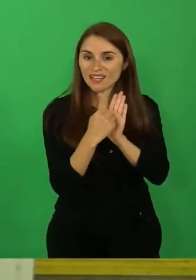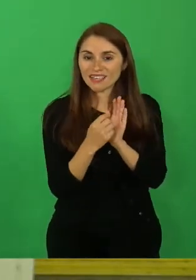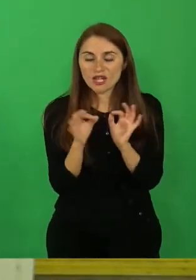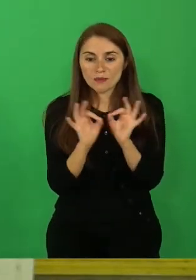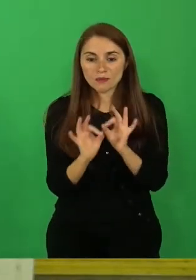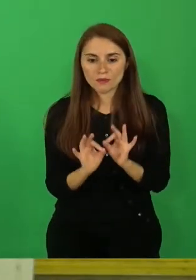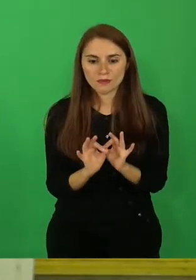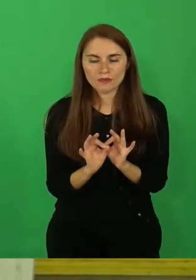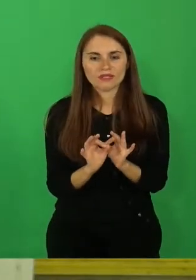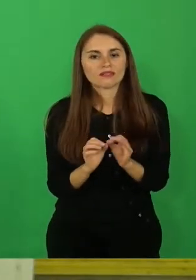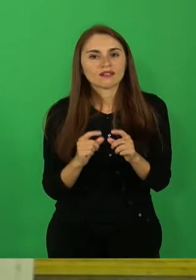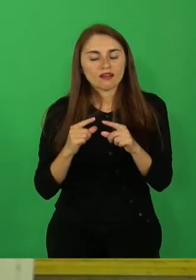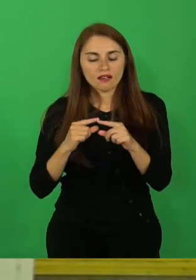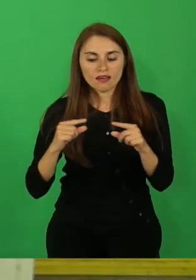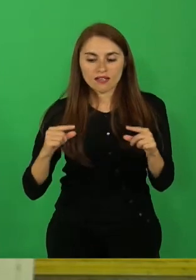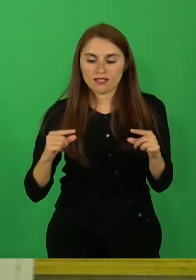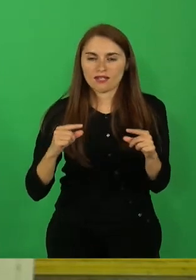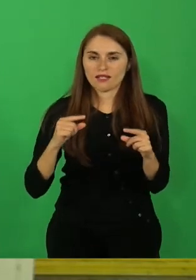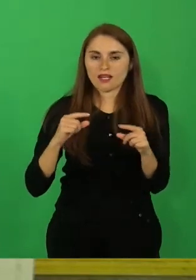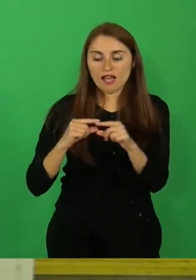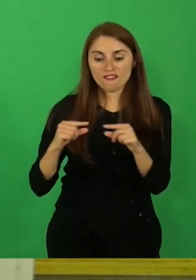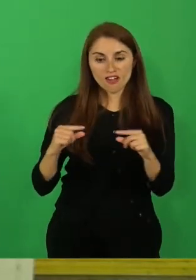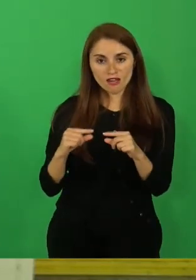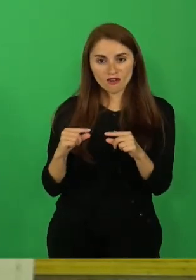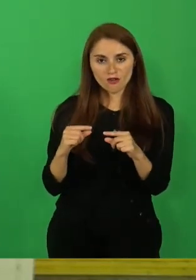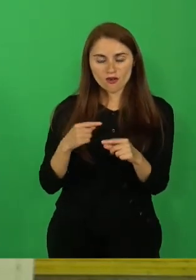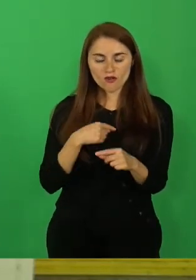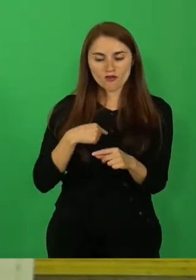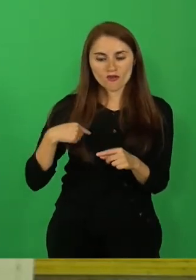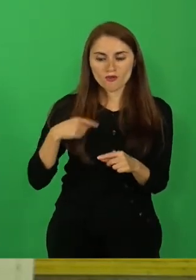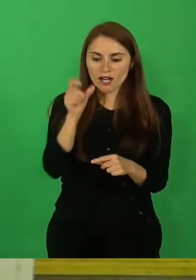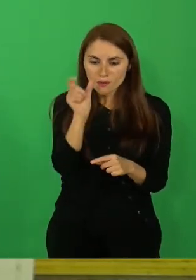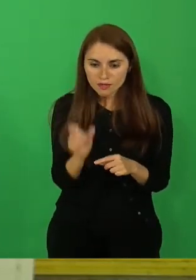en su texto de estudio abajo del título.